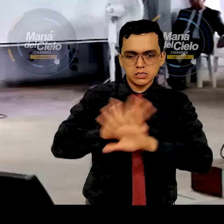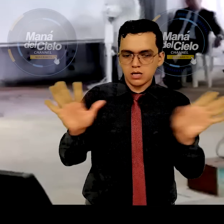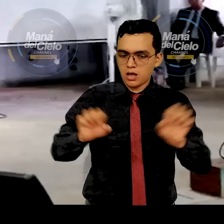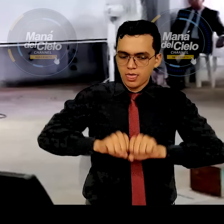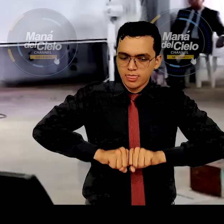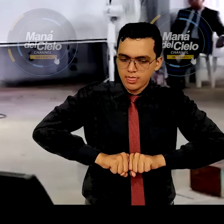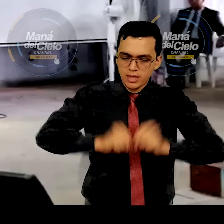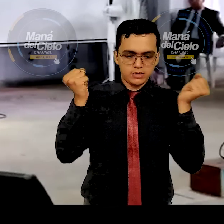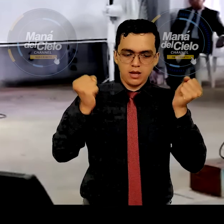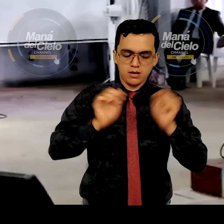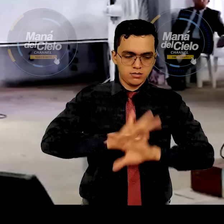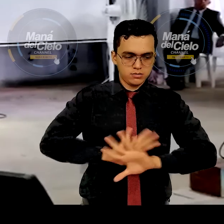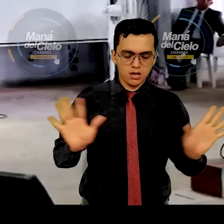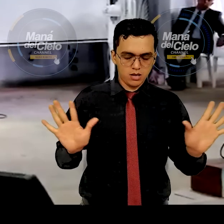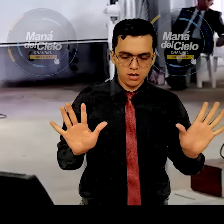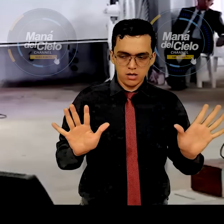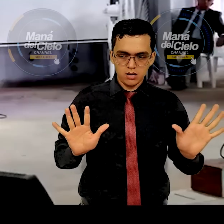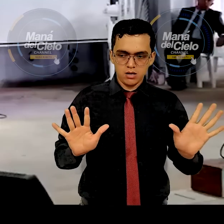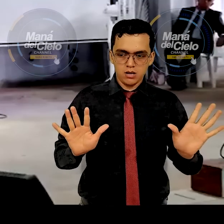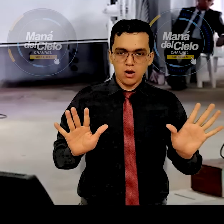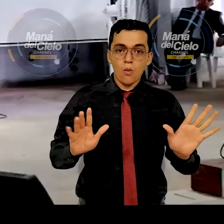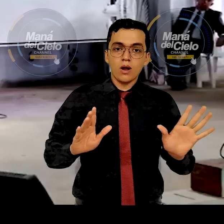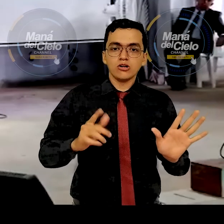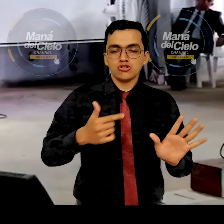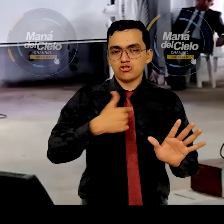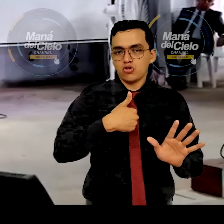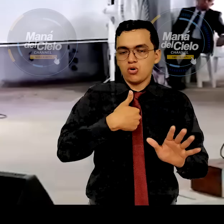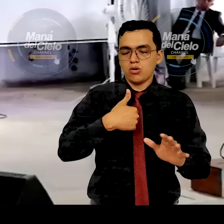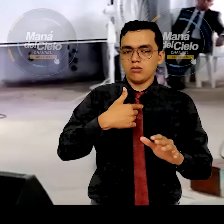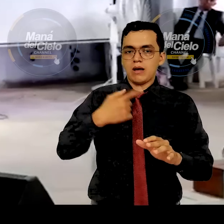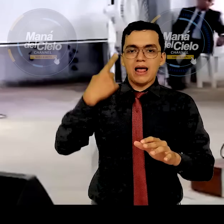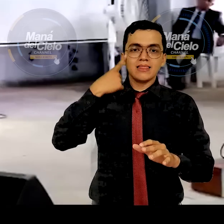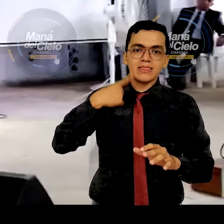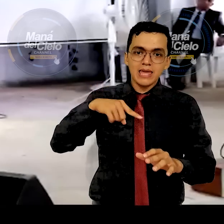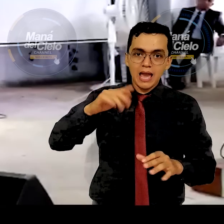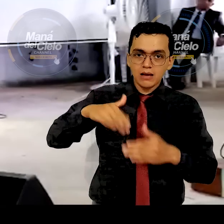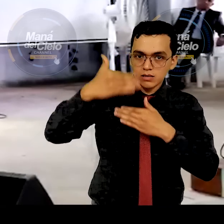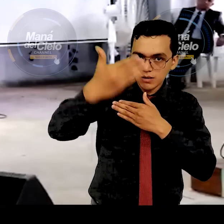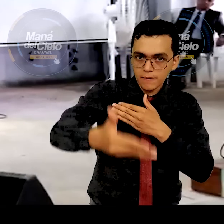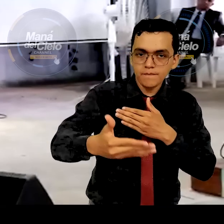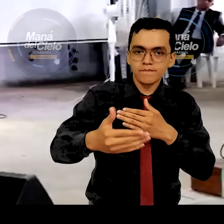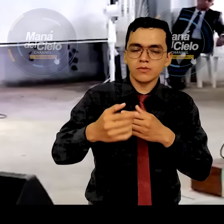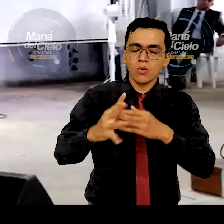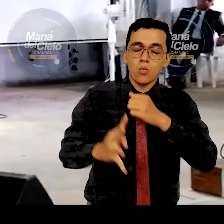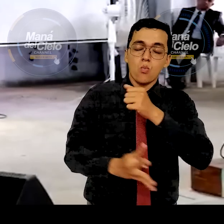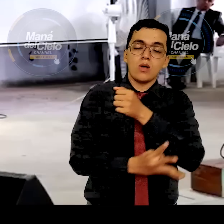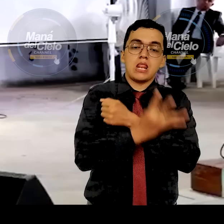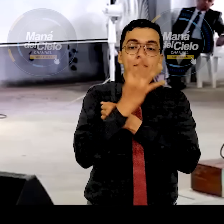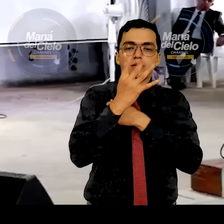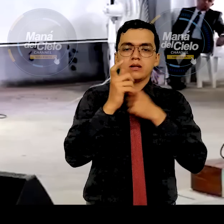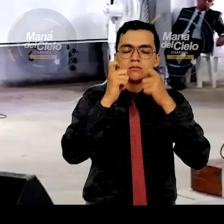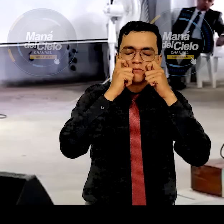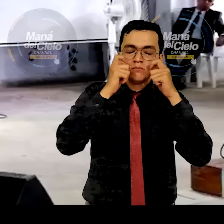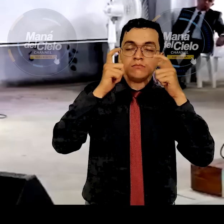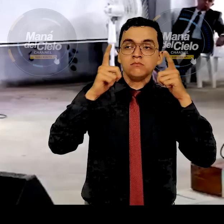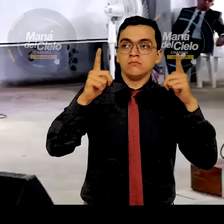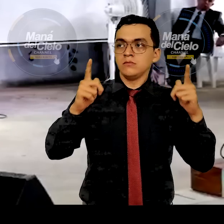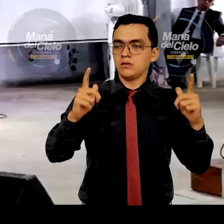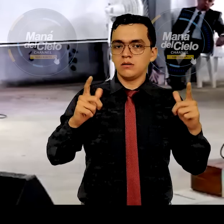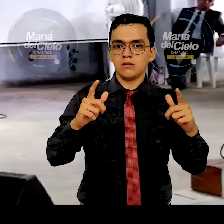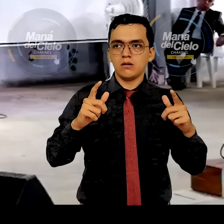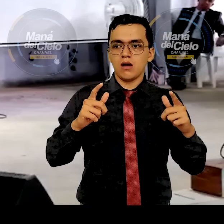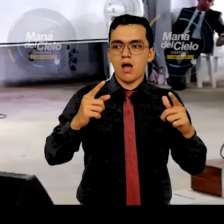Al otro día a las 4 de la mañana yo me desperté, no me dolía nada. No tenía fiebre, no me sentía